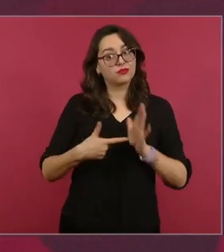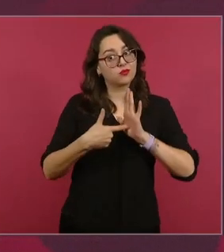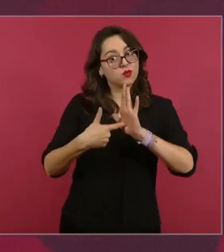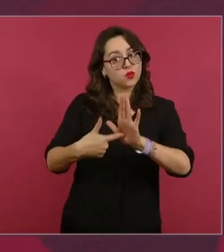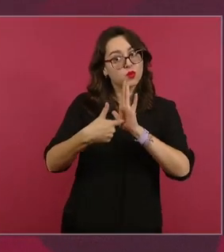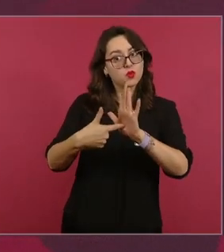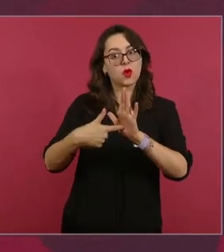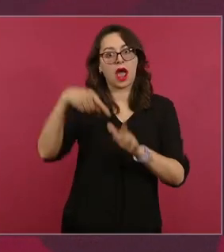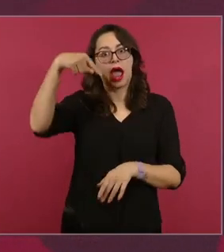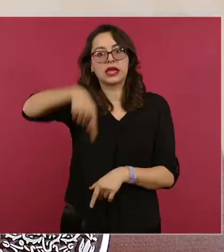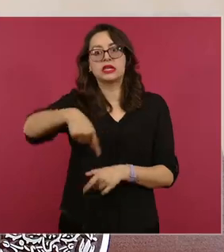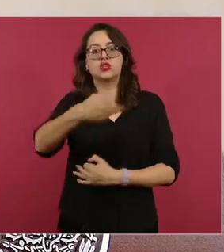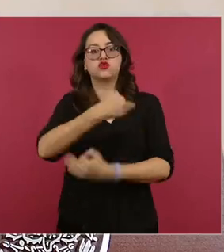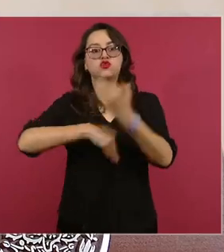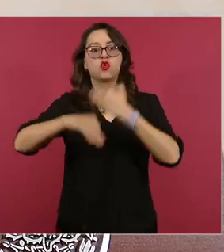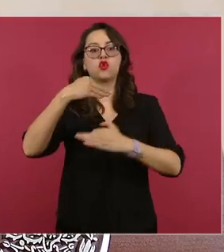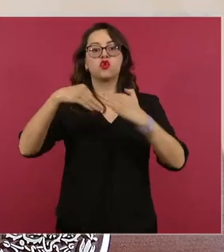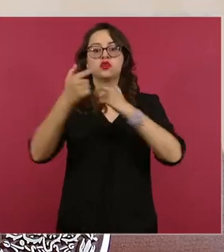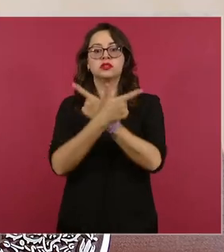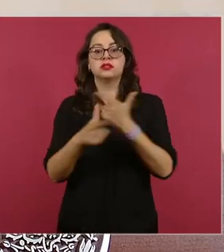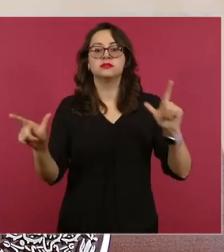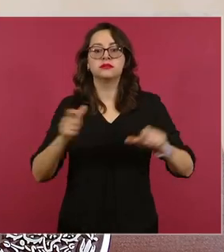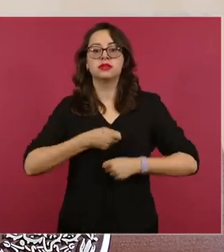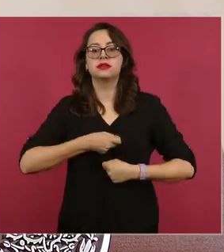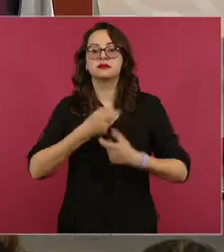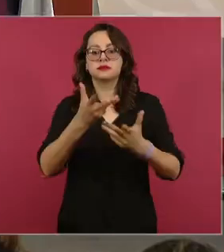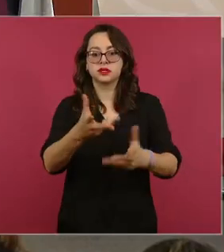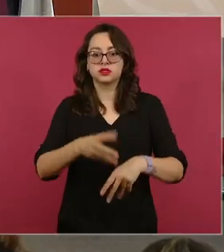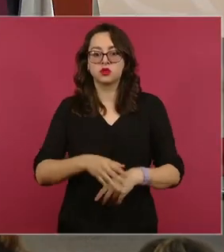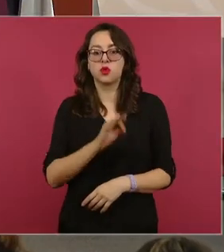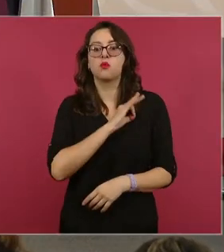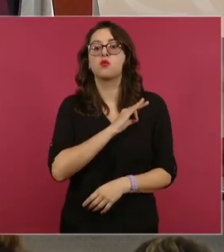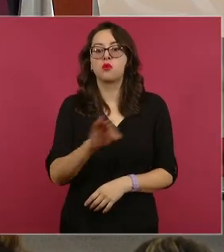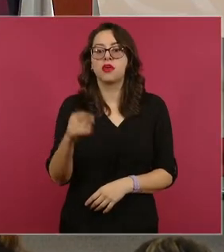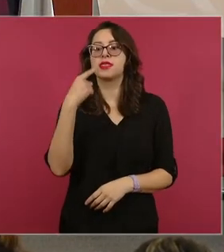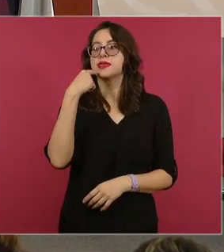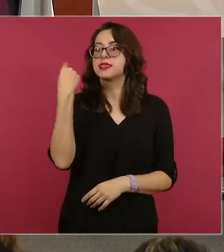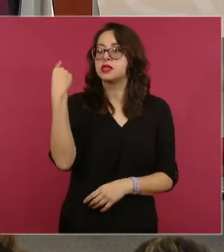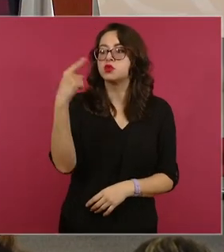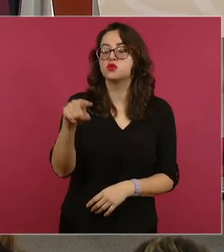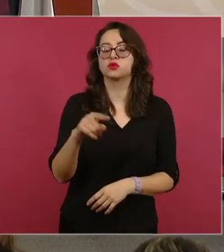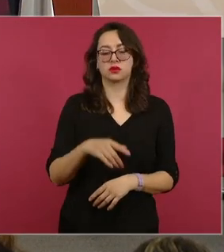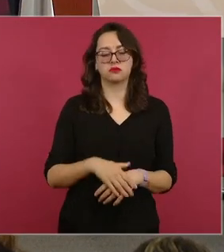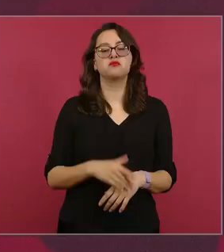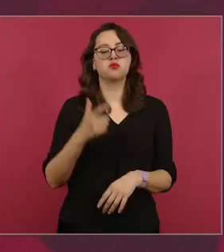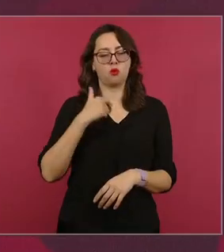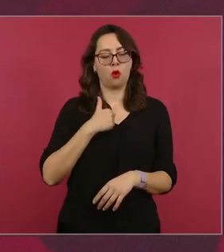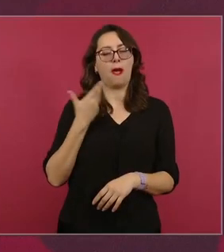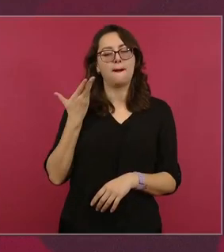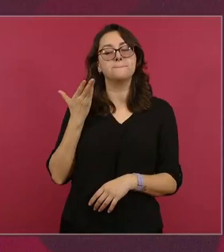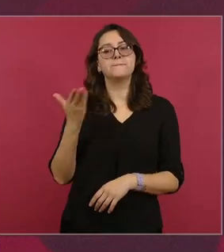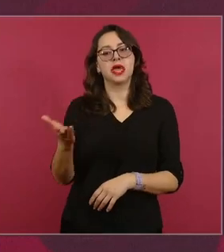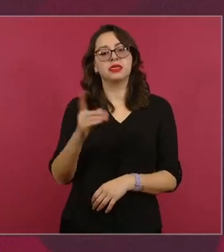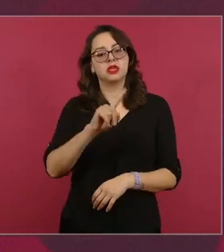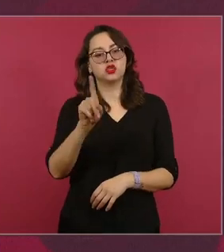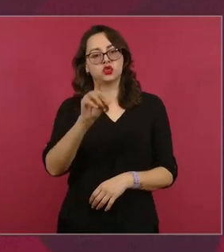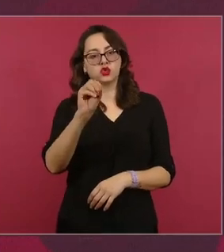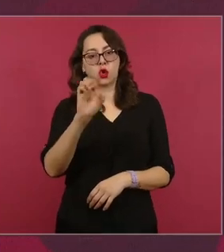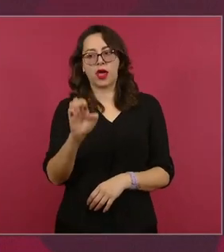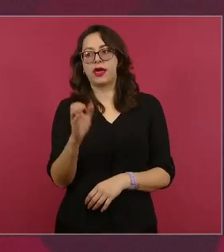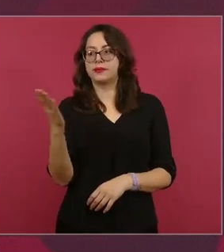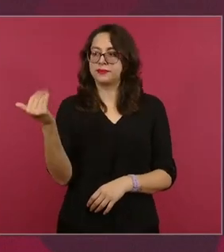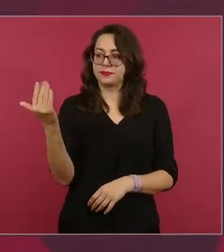expresarnos, manifestarnos con libertad. Y le vamos a pedir a Zoe que informe sobre